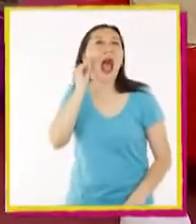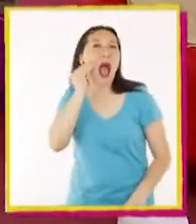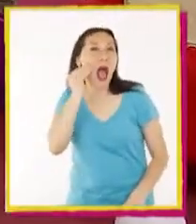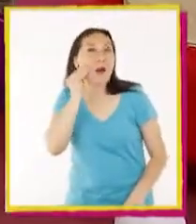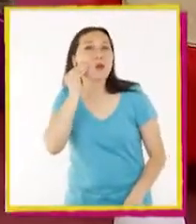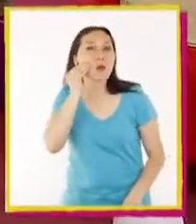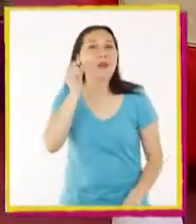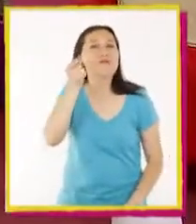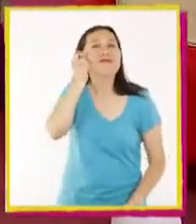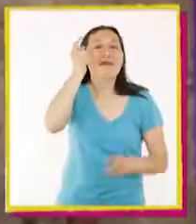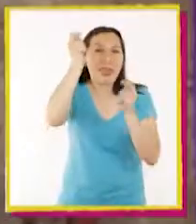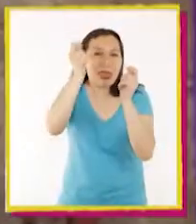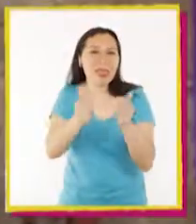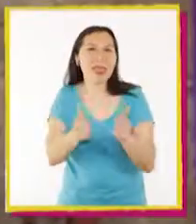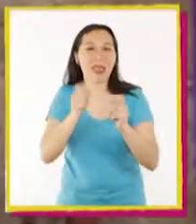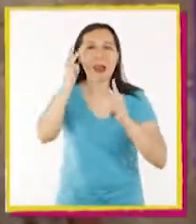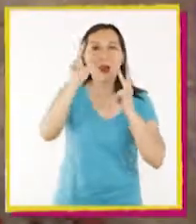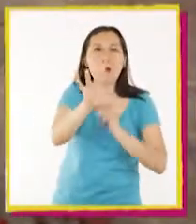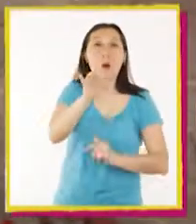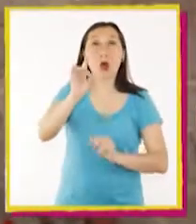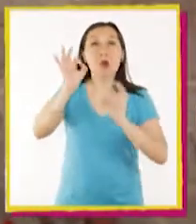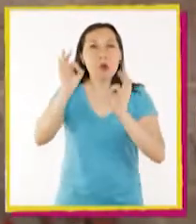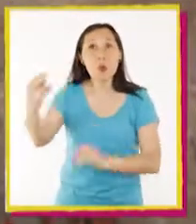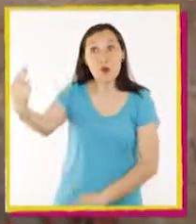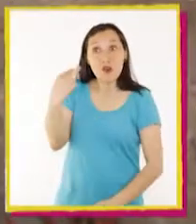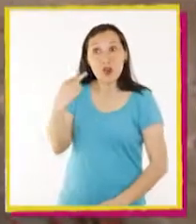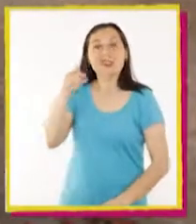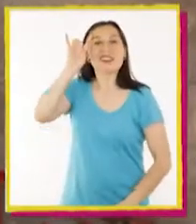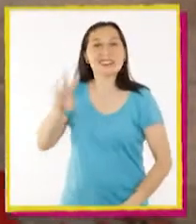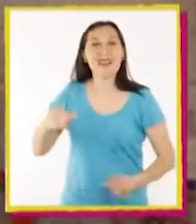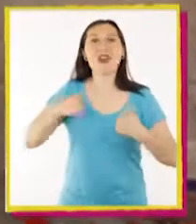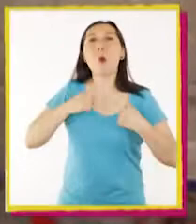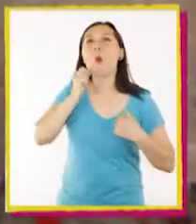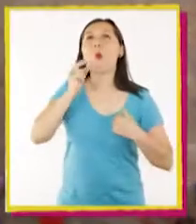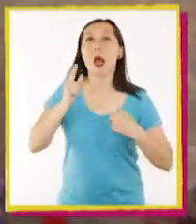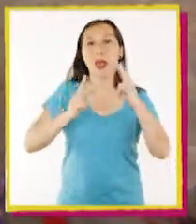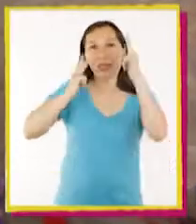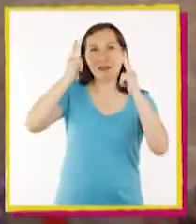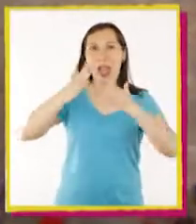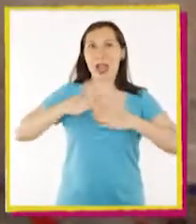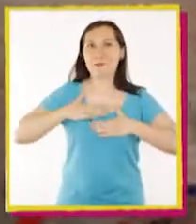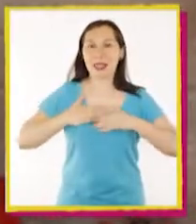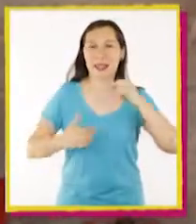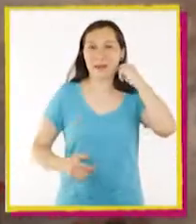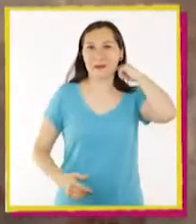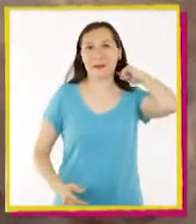hábil para reconocer personajes. Seguro que si me ve, va a saber de qué estoy disfrazado.